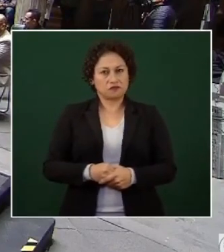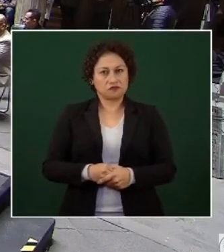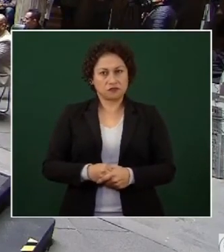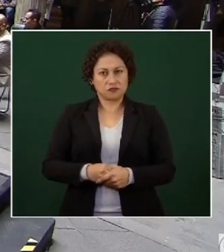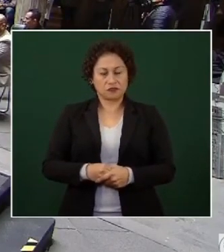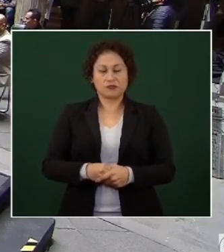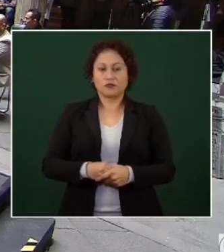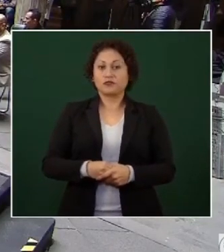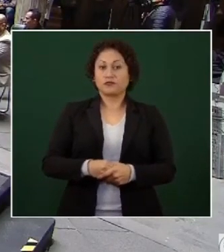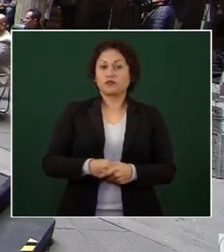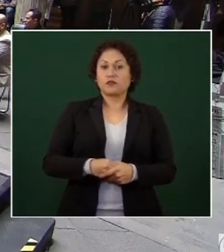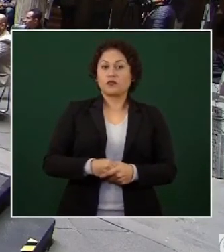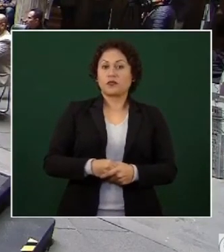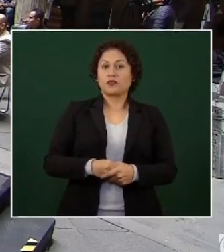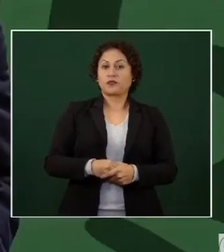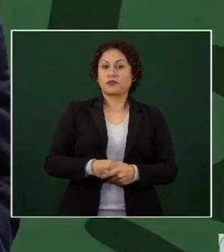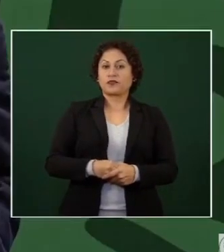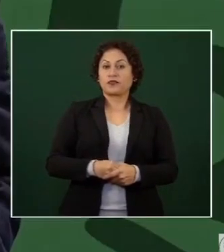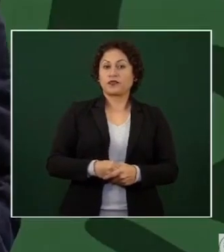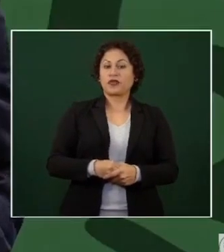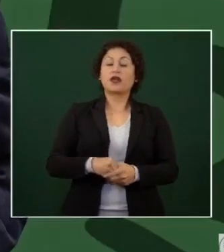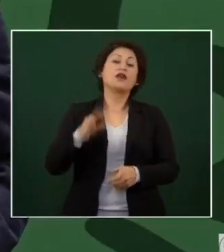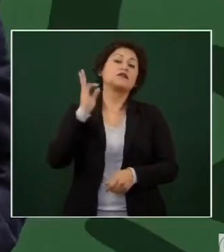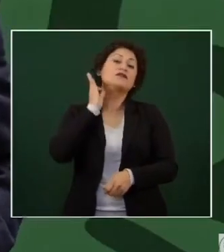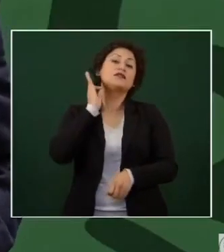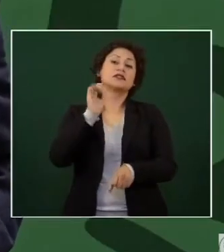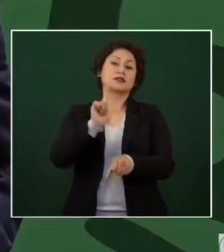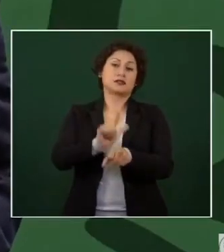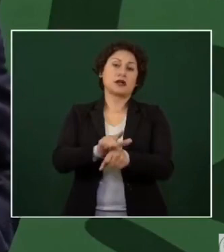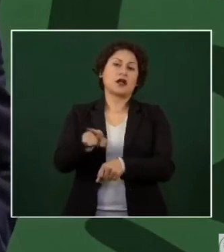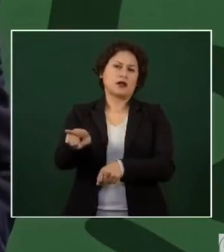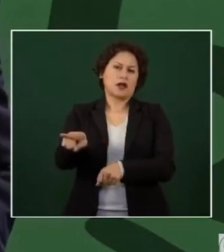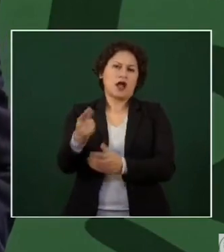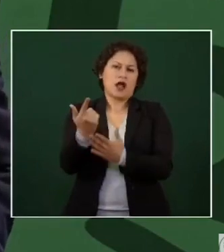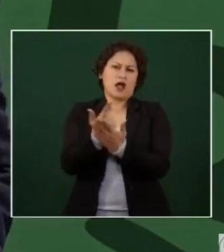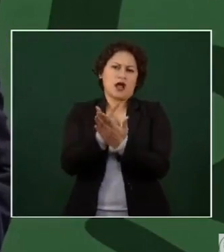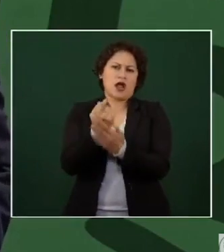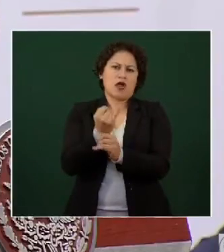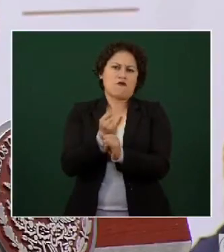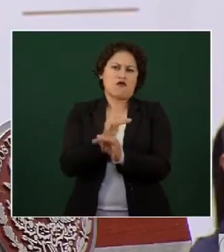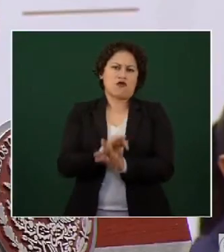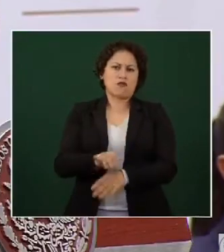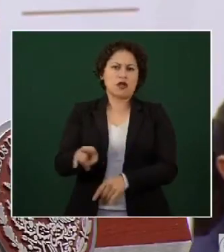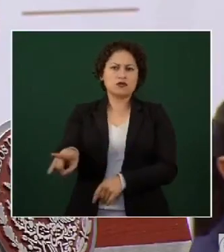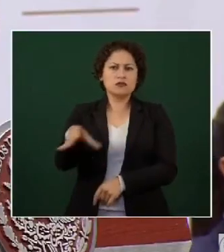La fiscalía tiene esos datos. Nosotros no